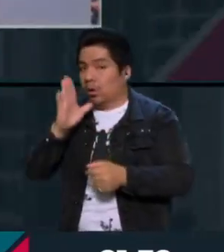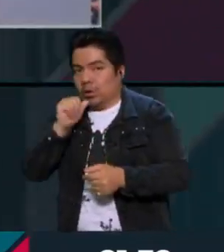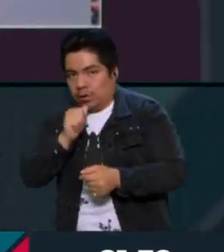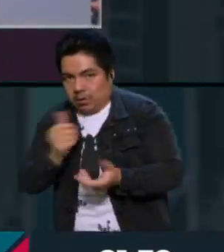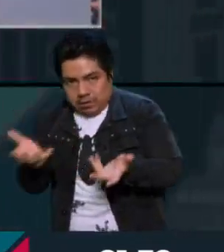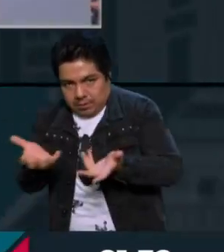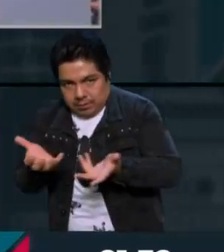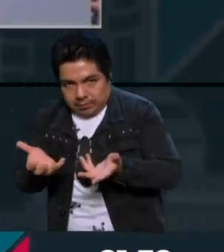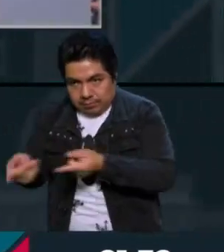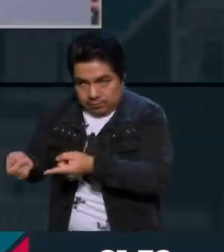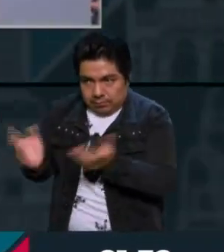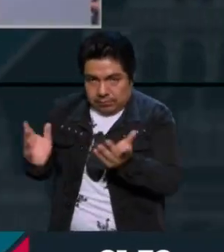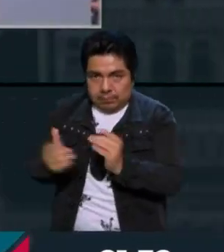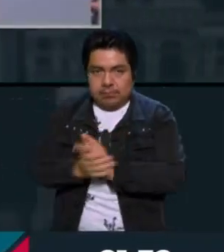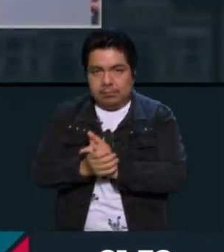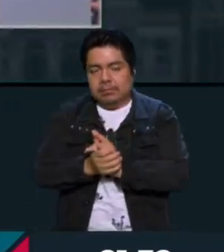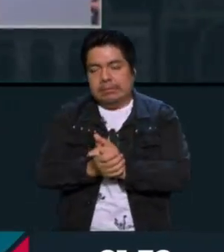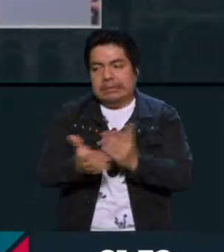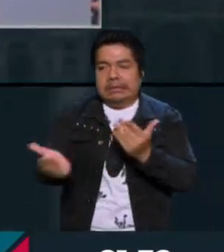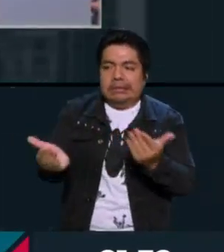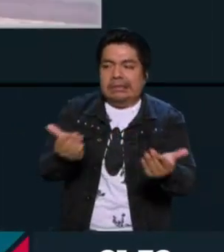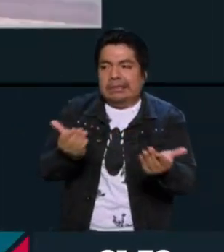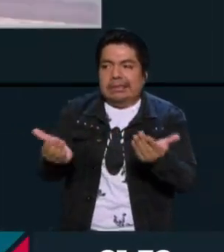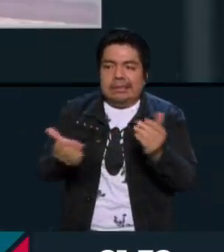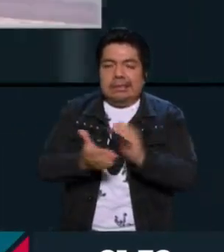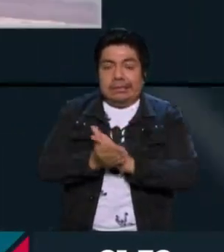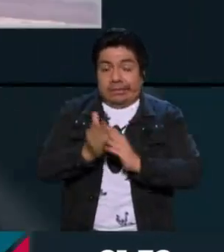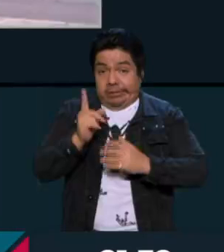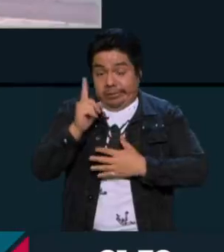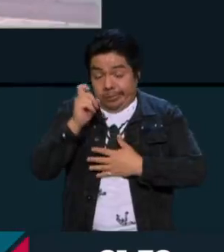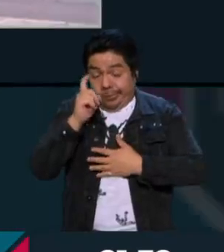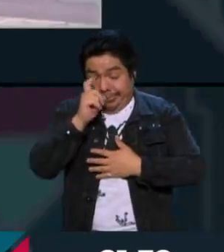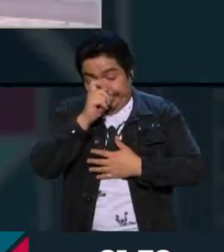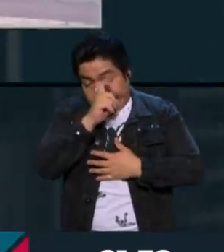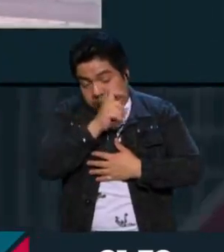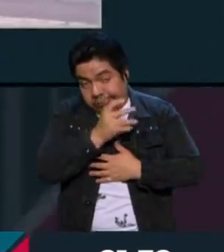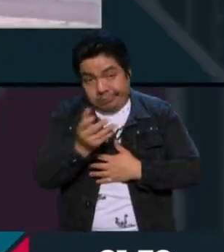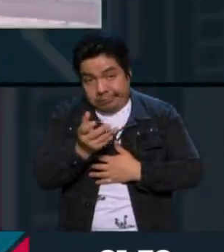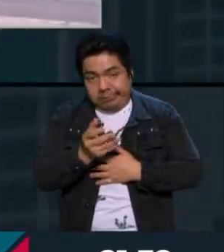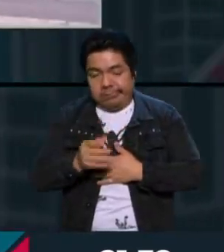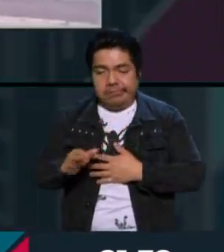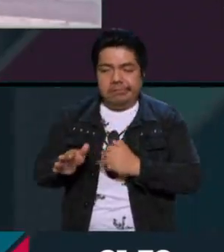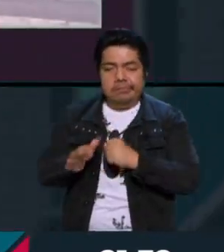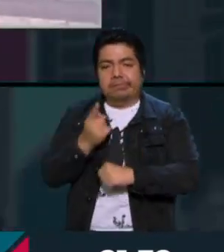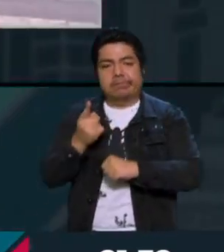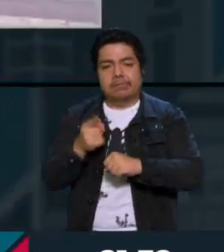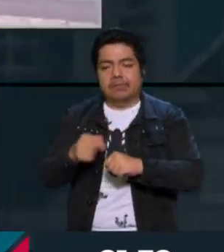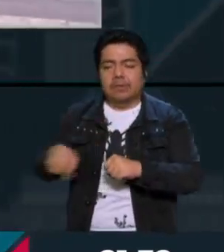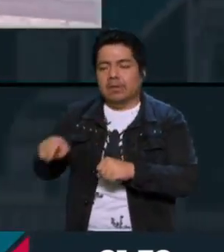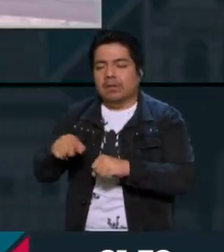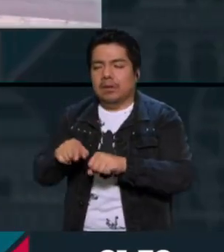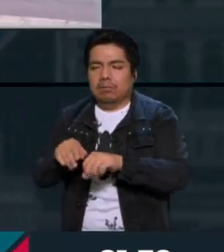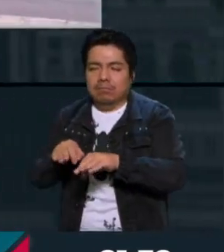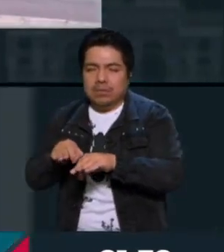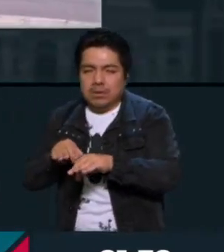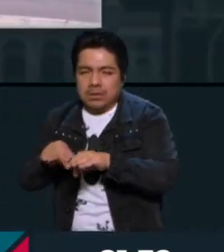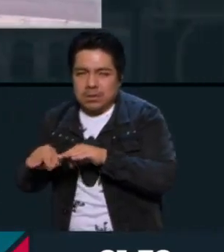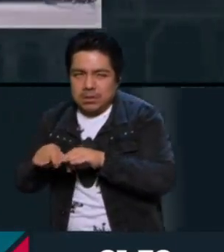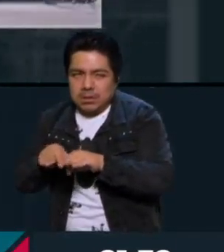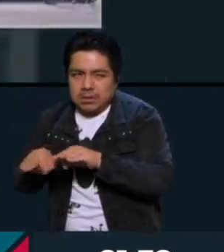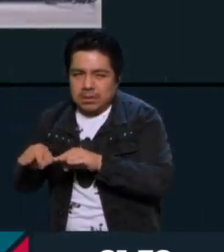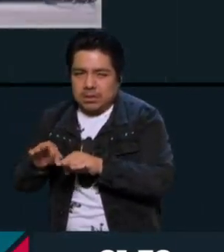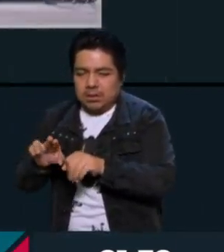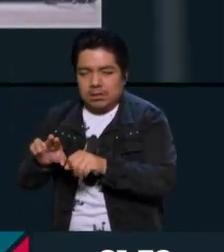¿no? Entonces también es una cuestión bastante difícil porque no son trabajadores tan comunes, por así